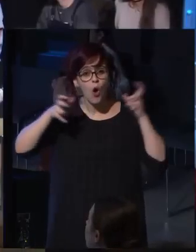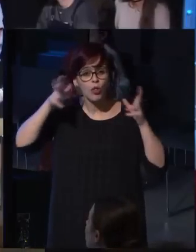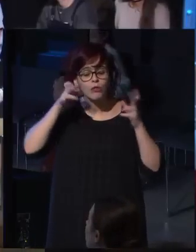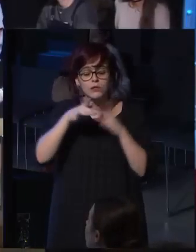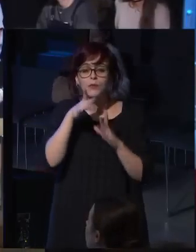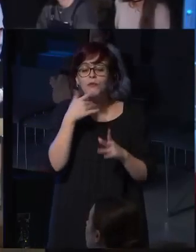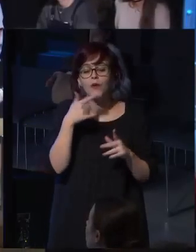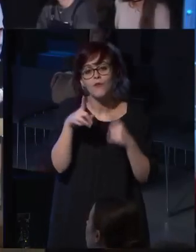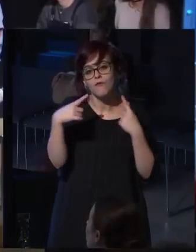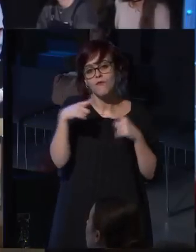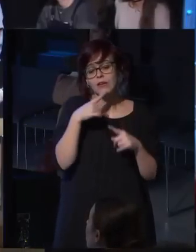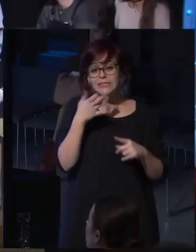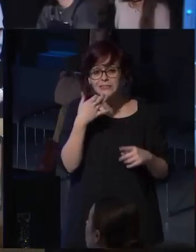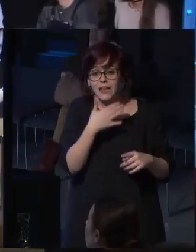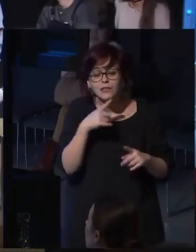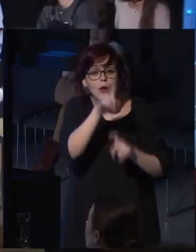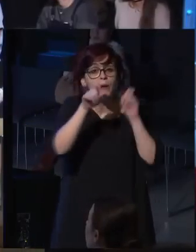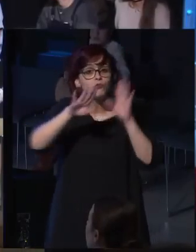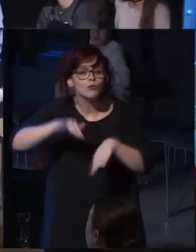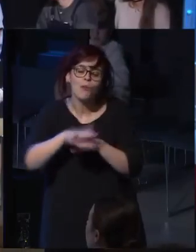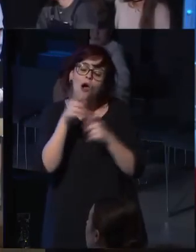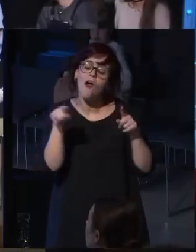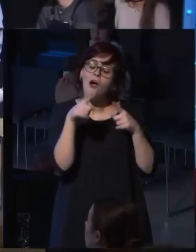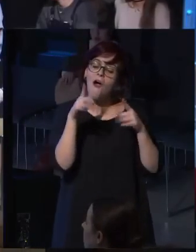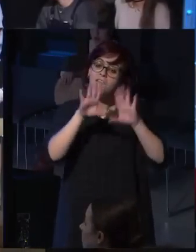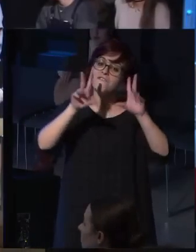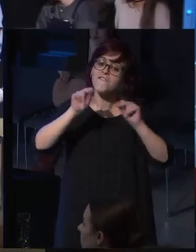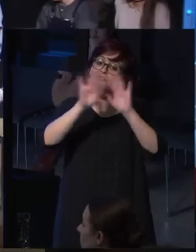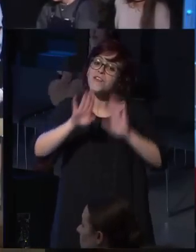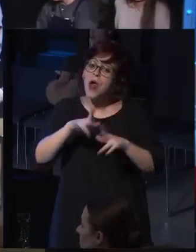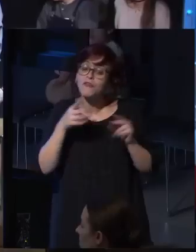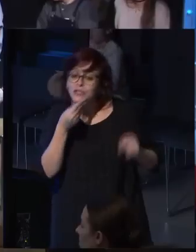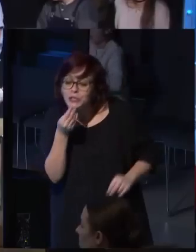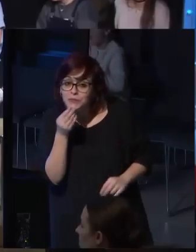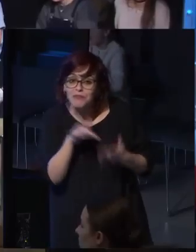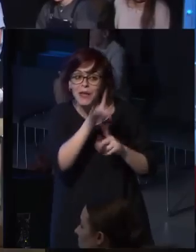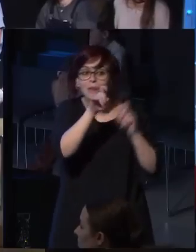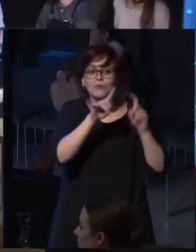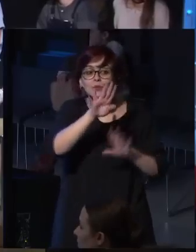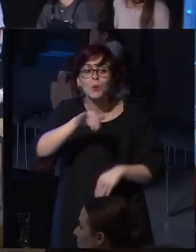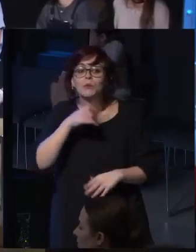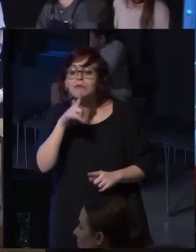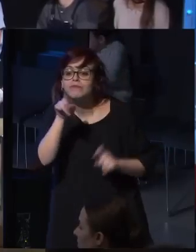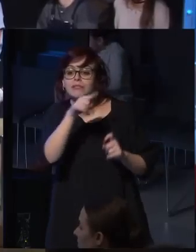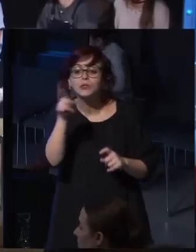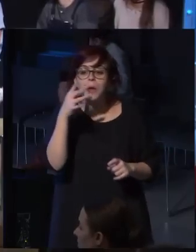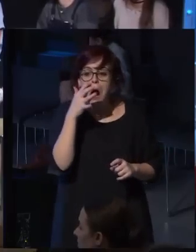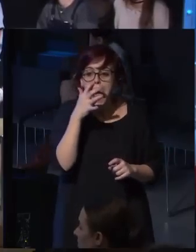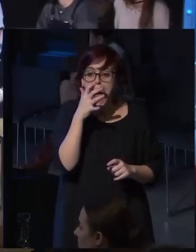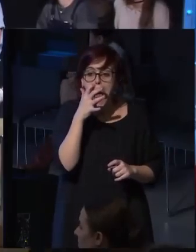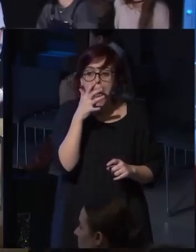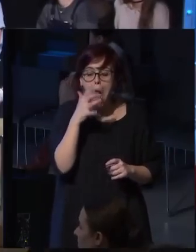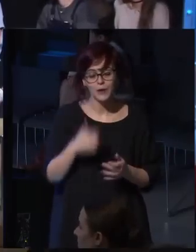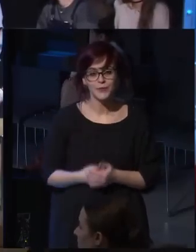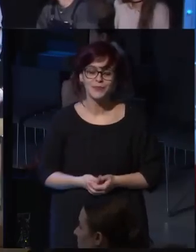un final bonito, pero si querés hacer una pregunta antes y si no hago el final bonito, pero si tenés una pregunta, este es el momento de hacerla. Ahí,